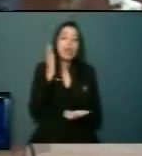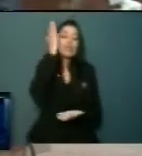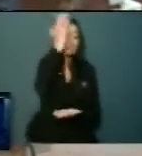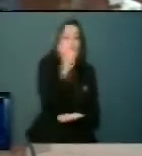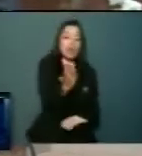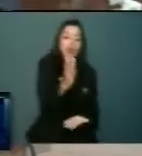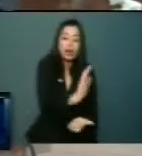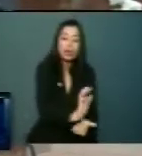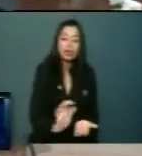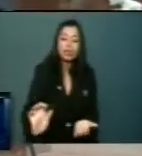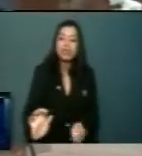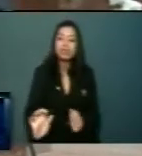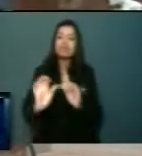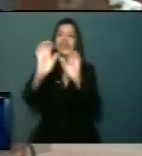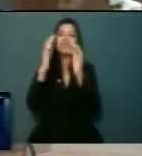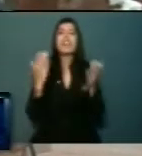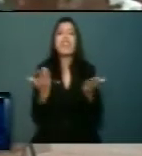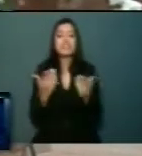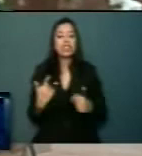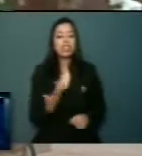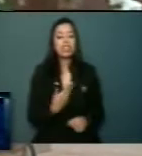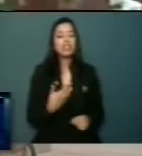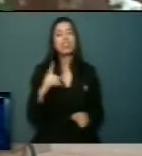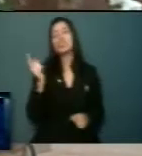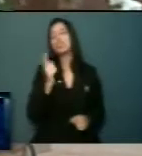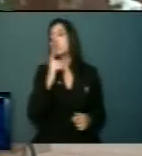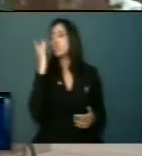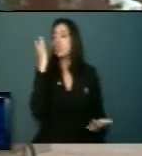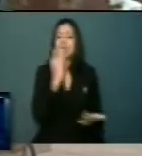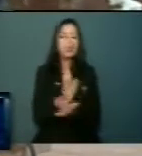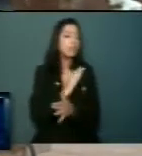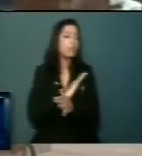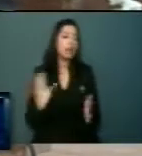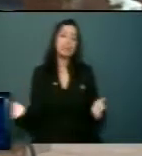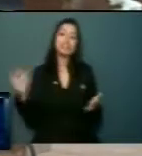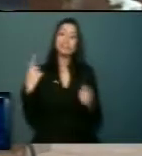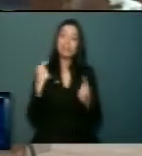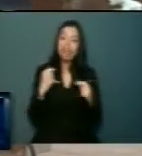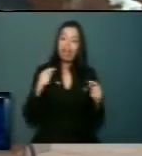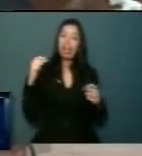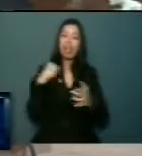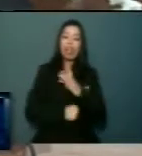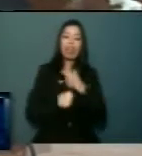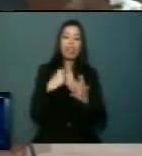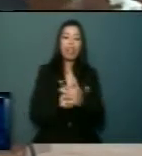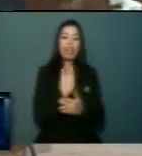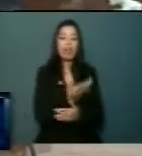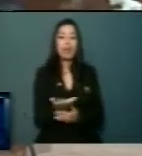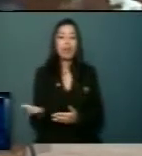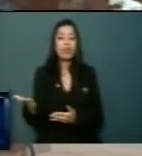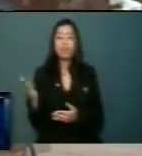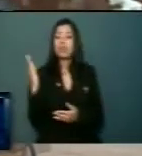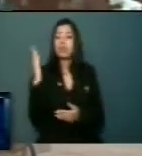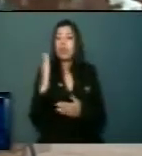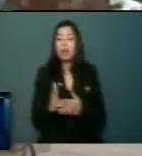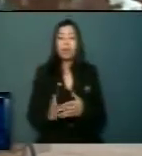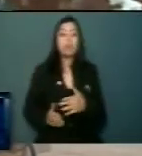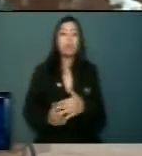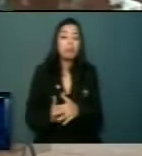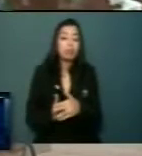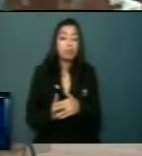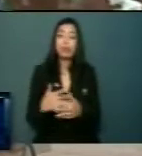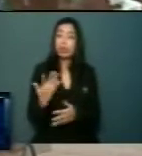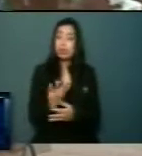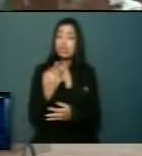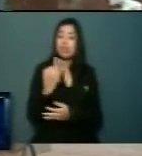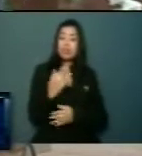No continuemos escribiendo una historia intrascendente. Reescribamos una de verdadero